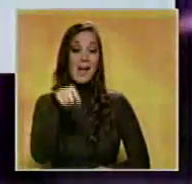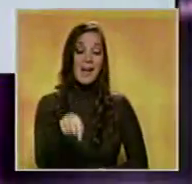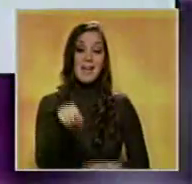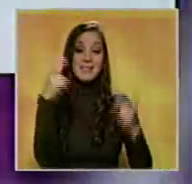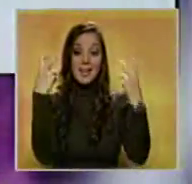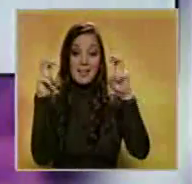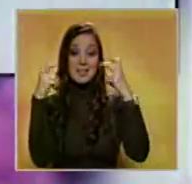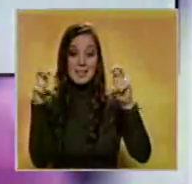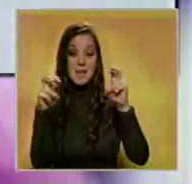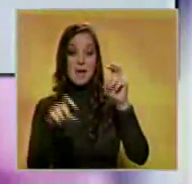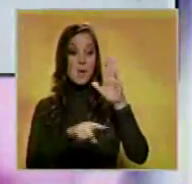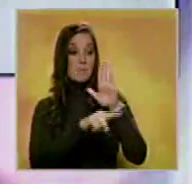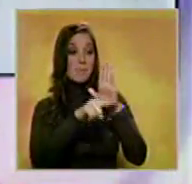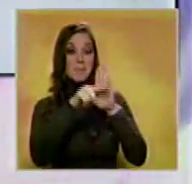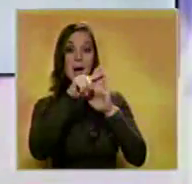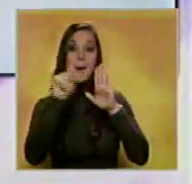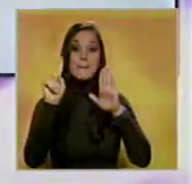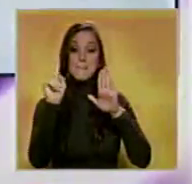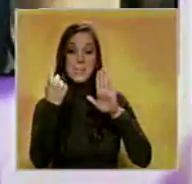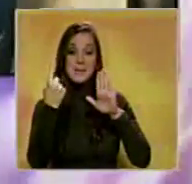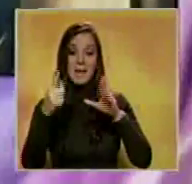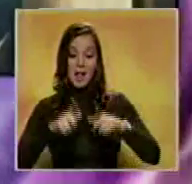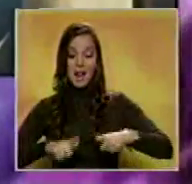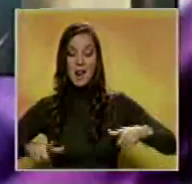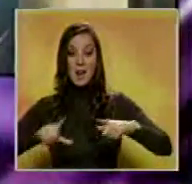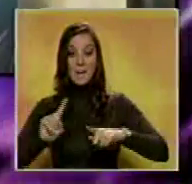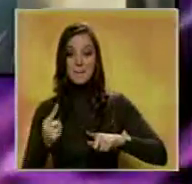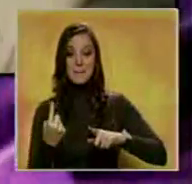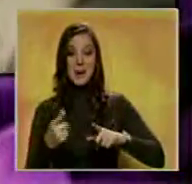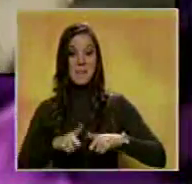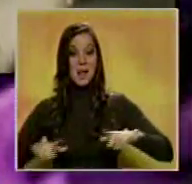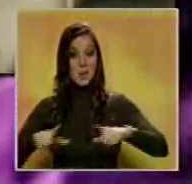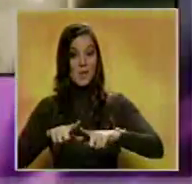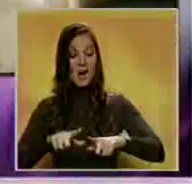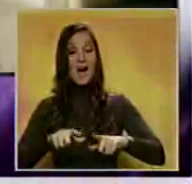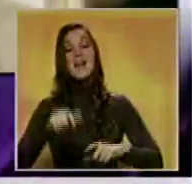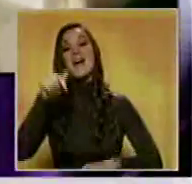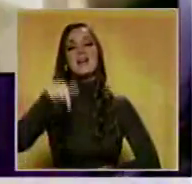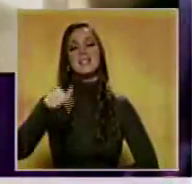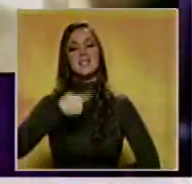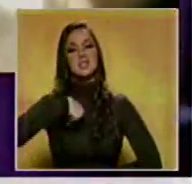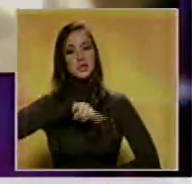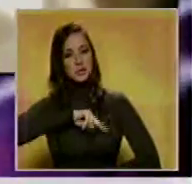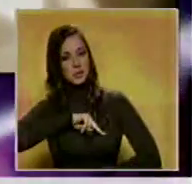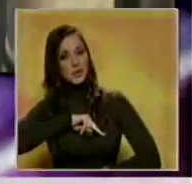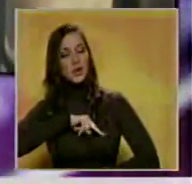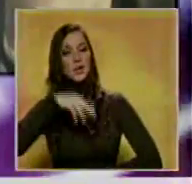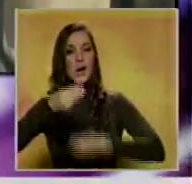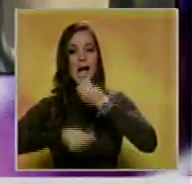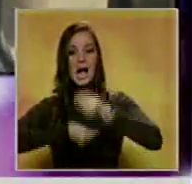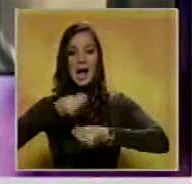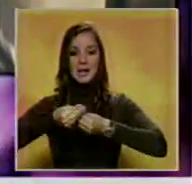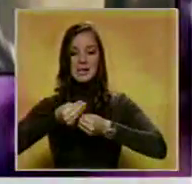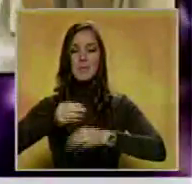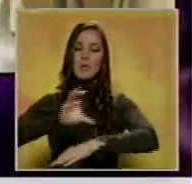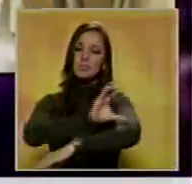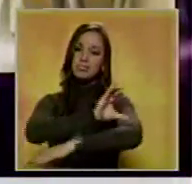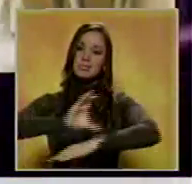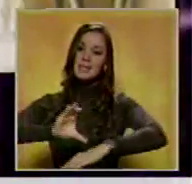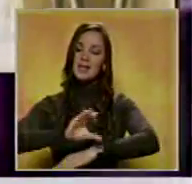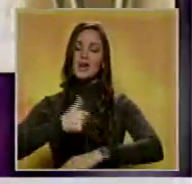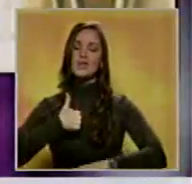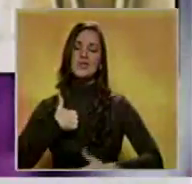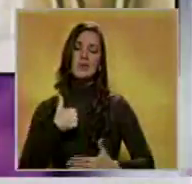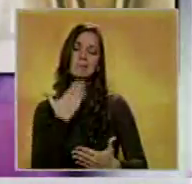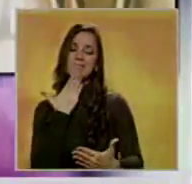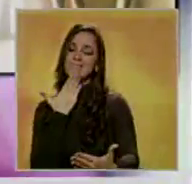llegara al primer lugar del Record Report aquí en la cartelera nacional. Y bueno, cada vez que nosotros logramos algo así, pues mi sentimiento de gratitud